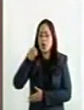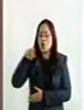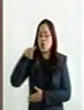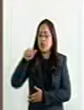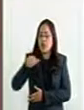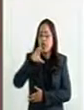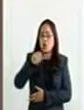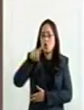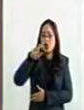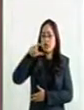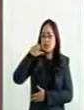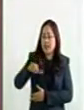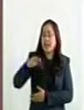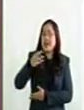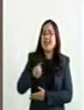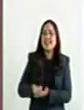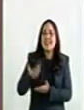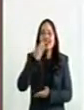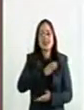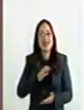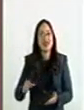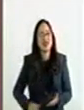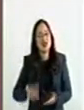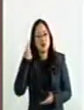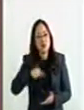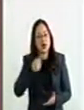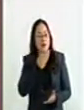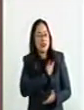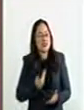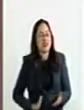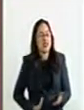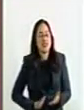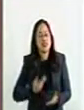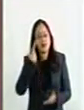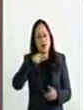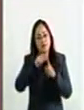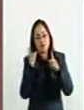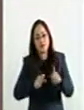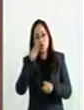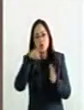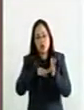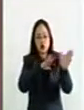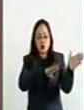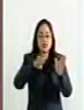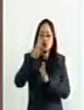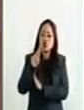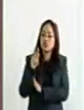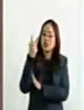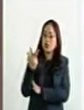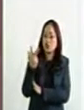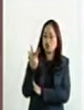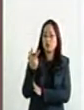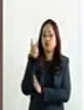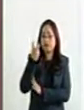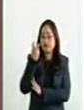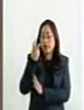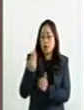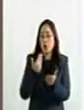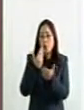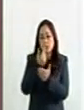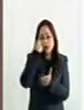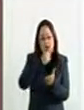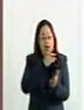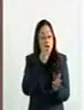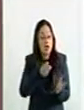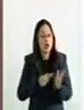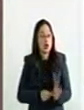candidato a la presidencia de la República en 1988. No hay ninguna duda